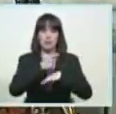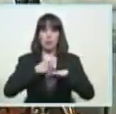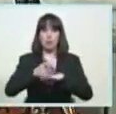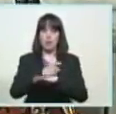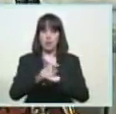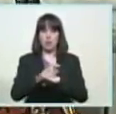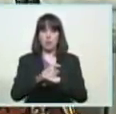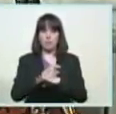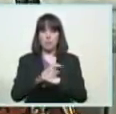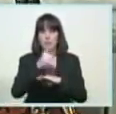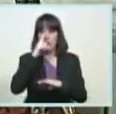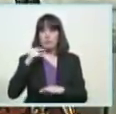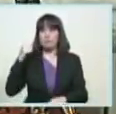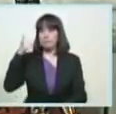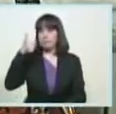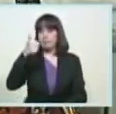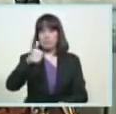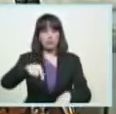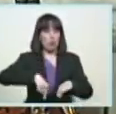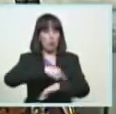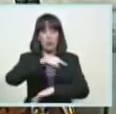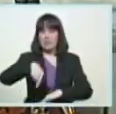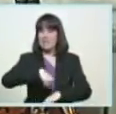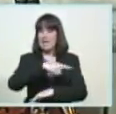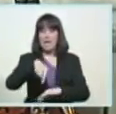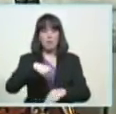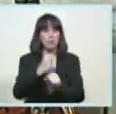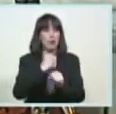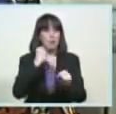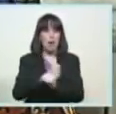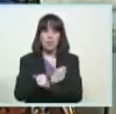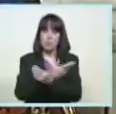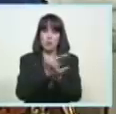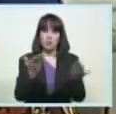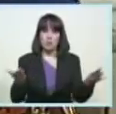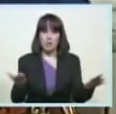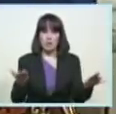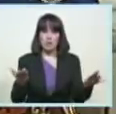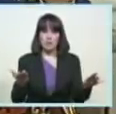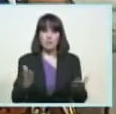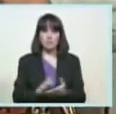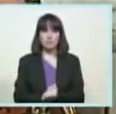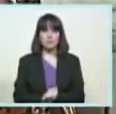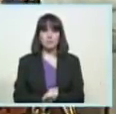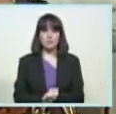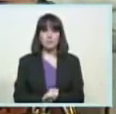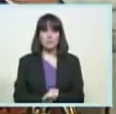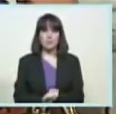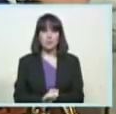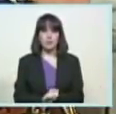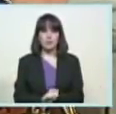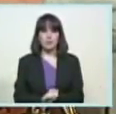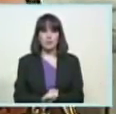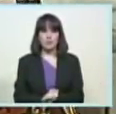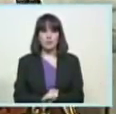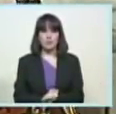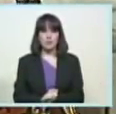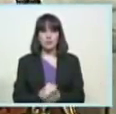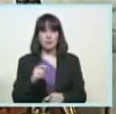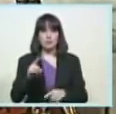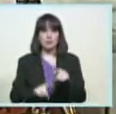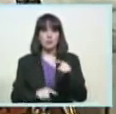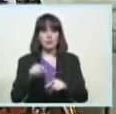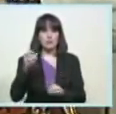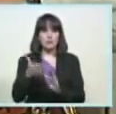de dedicación exclusiva y compleja multidimensional diría hembras donde uno tiene que tener